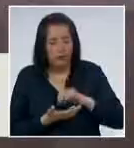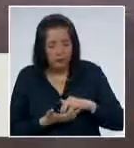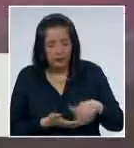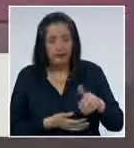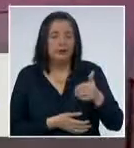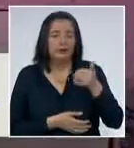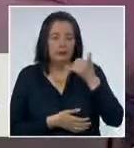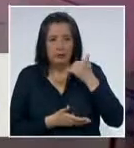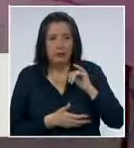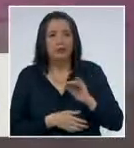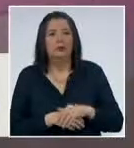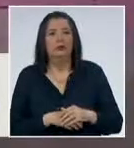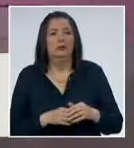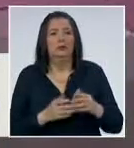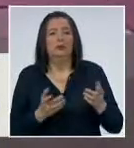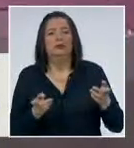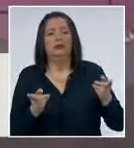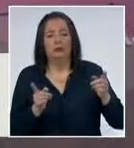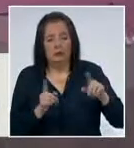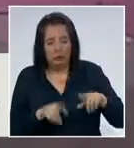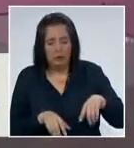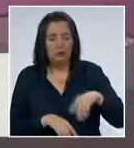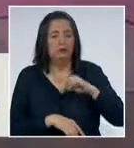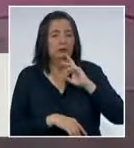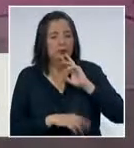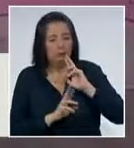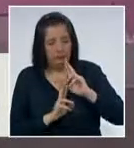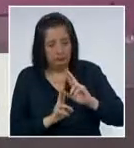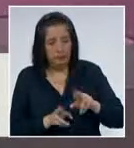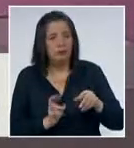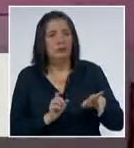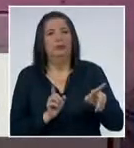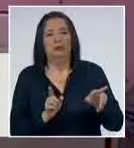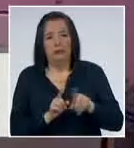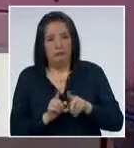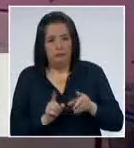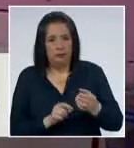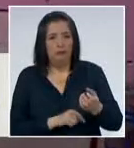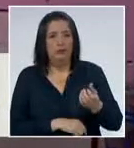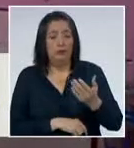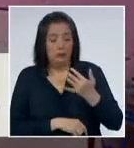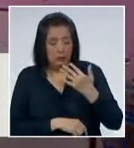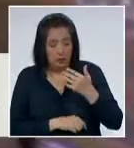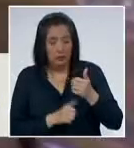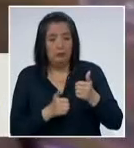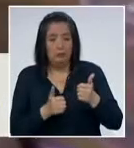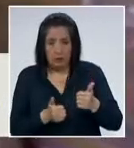llamar. Y cuando yo le contesté, también igualito me dice, ¿estás bien? Me